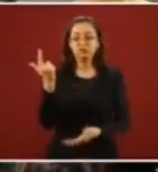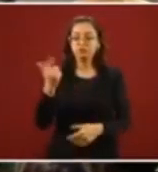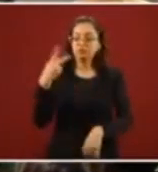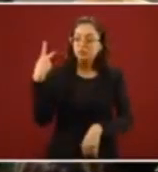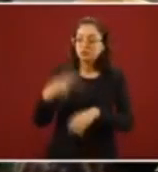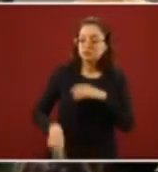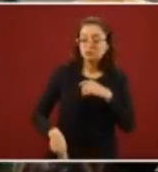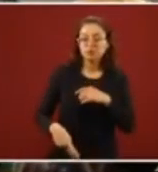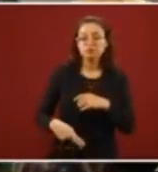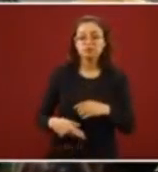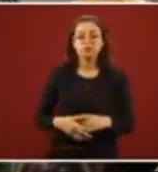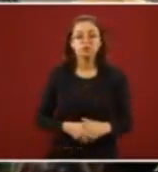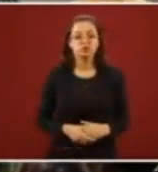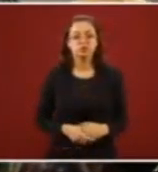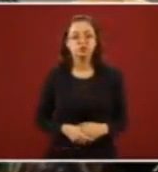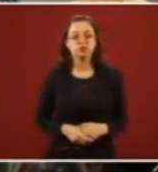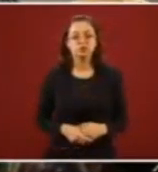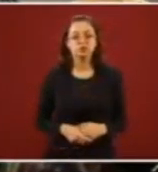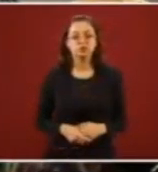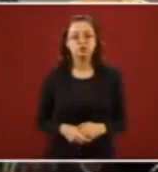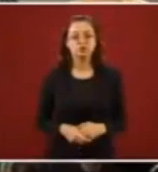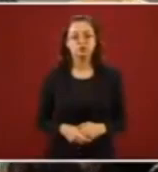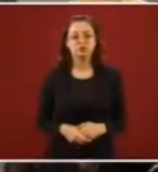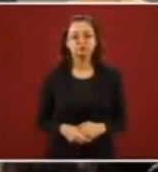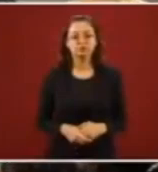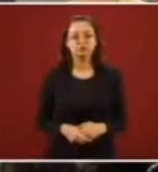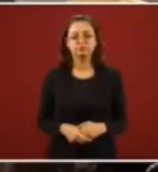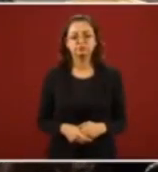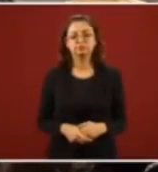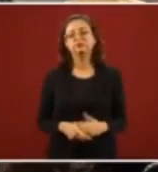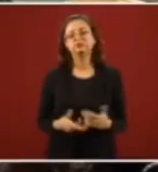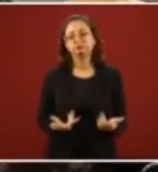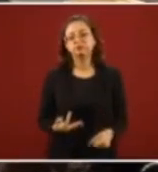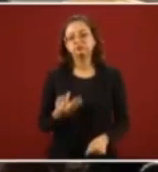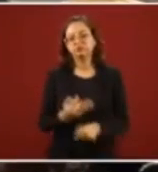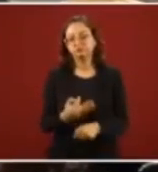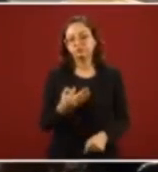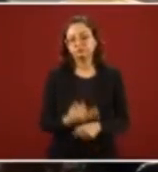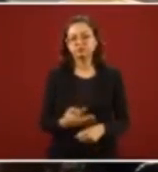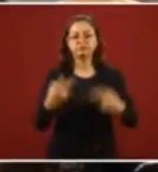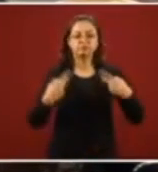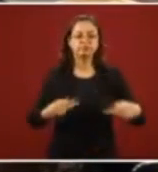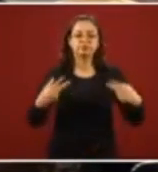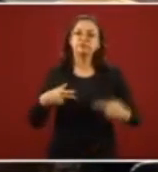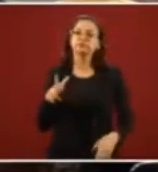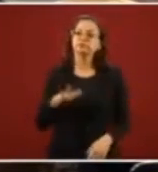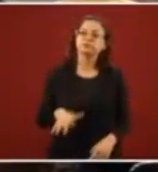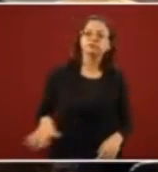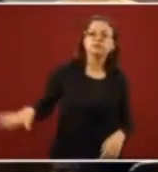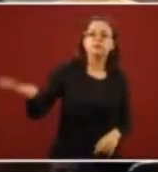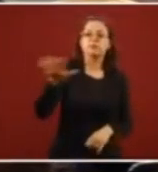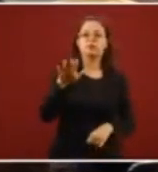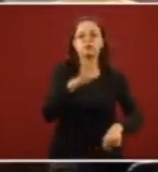riesgo. Entonces, es un llamado a toda la población a